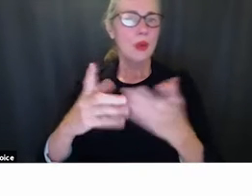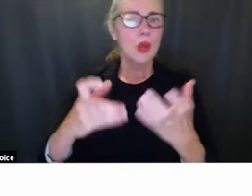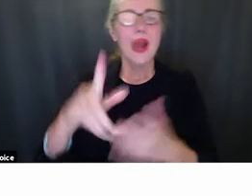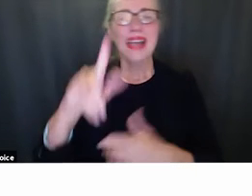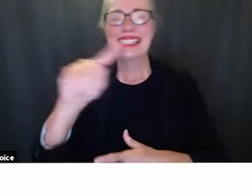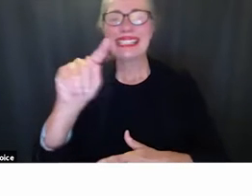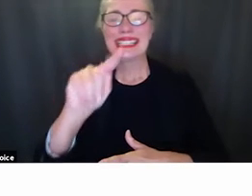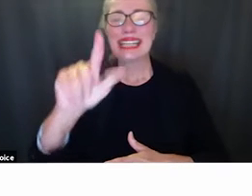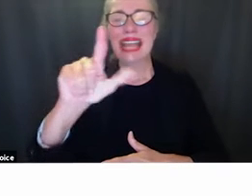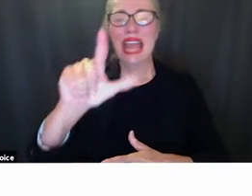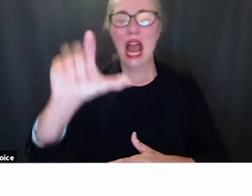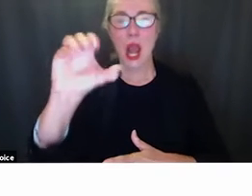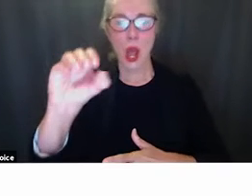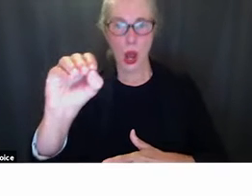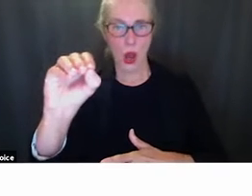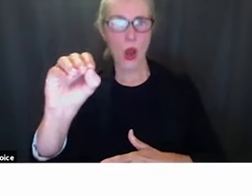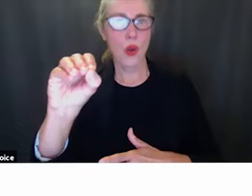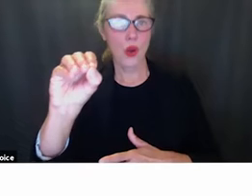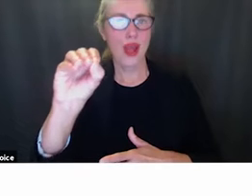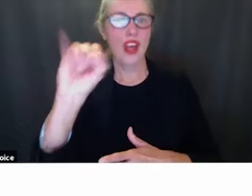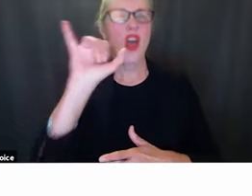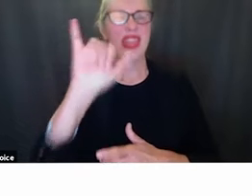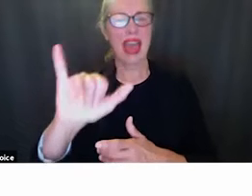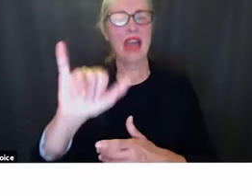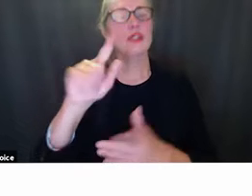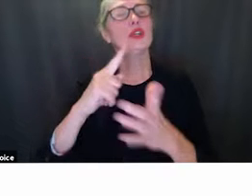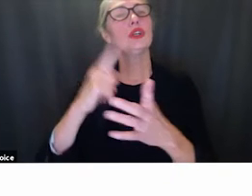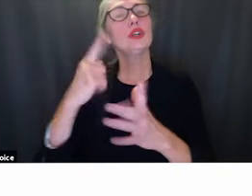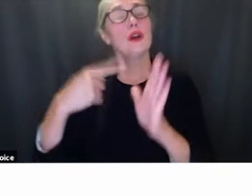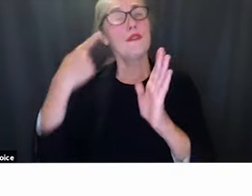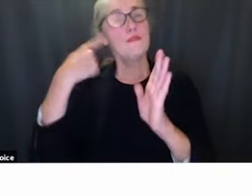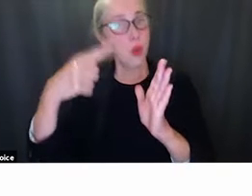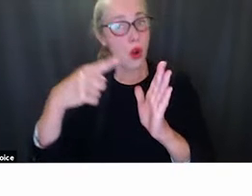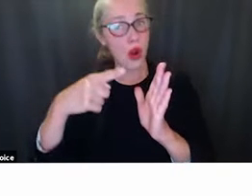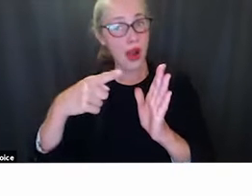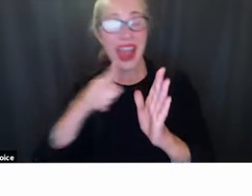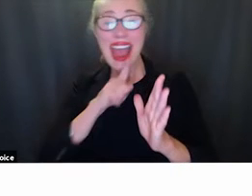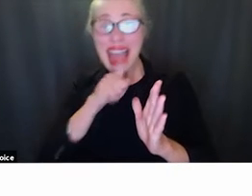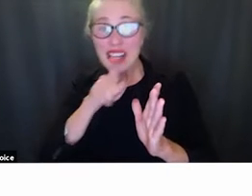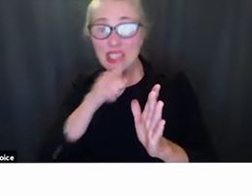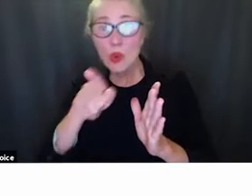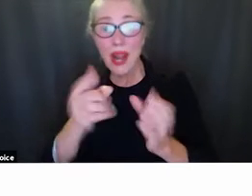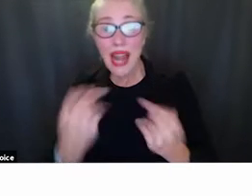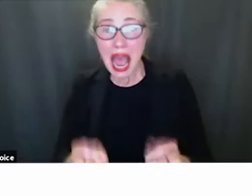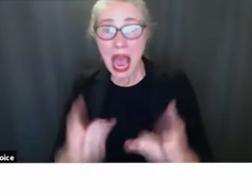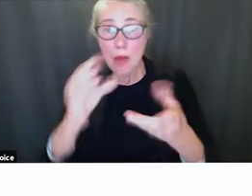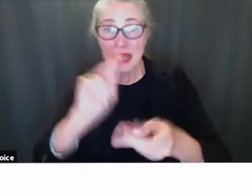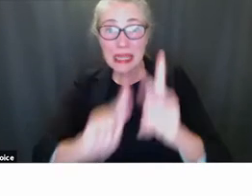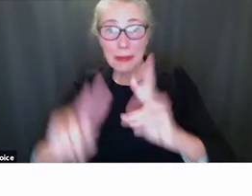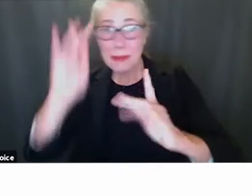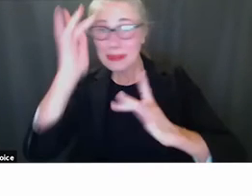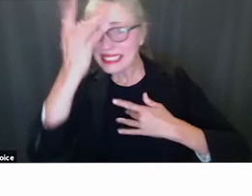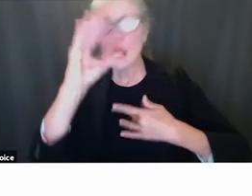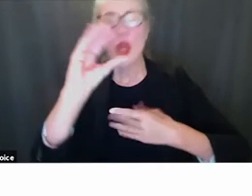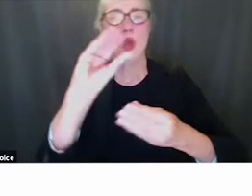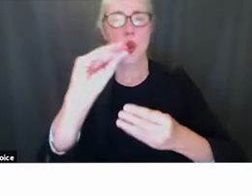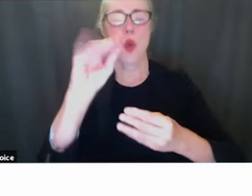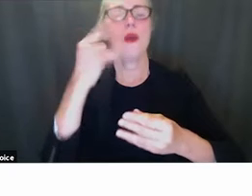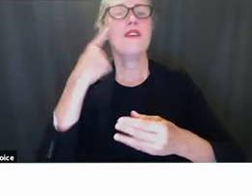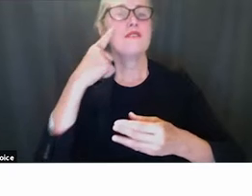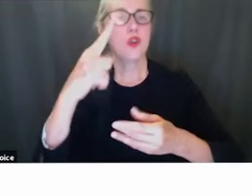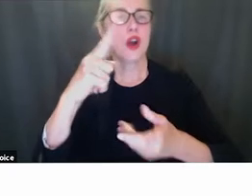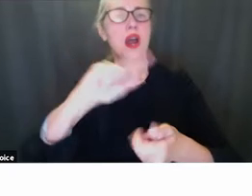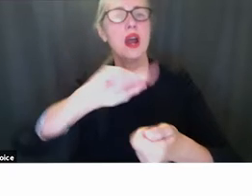amarillo. Y ahí es donde nos encontramos y ese es el índice de casos ajustado. Quiero darle a las personas